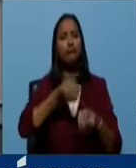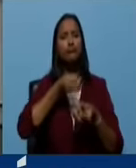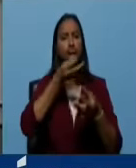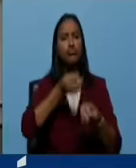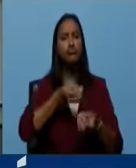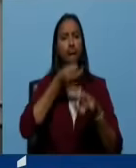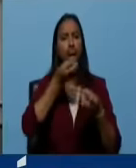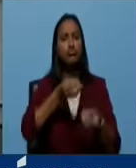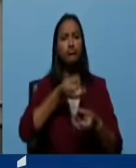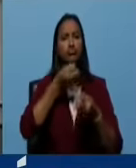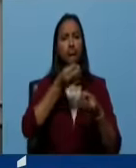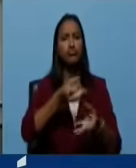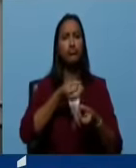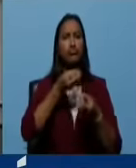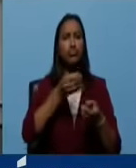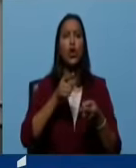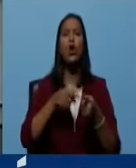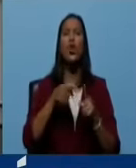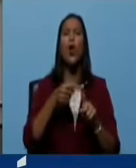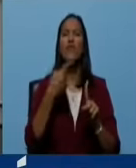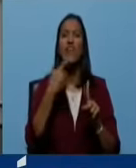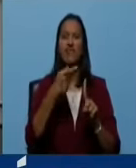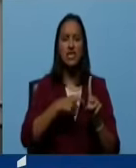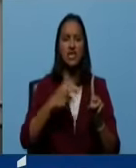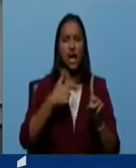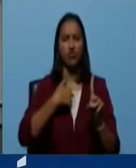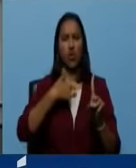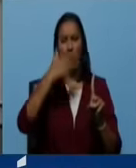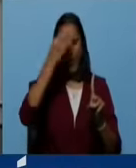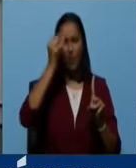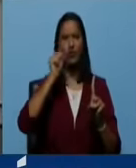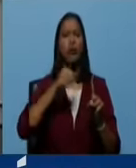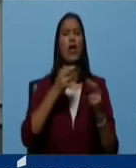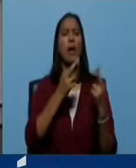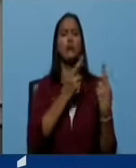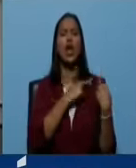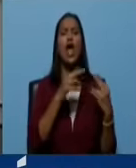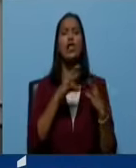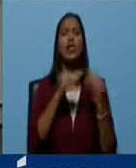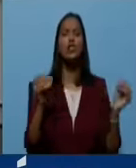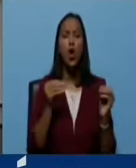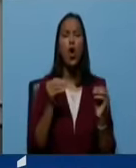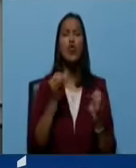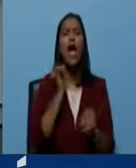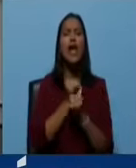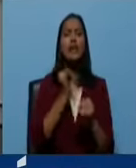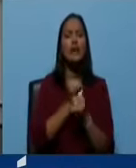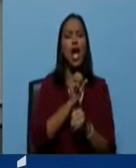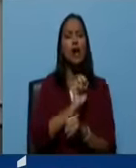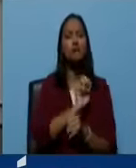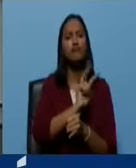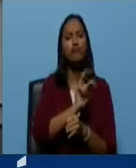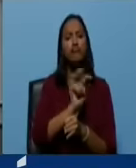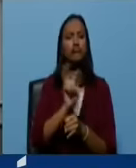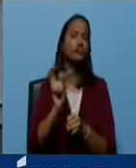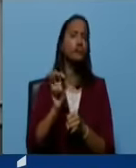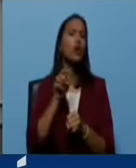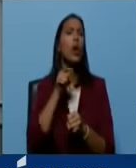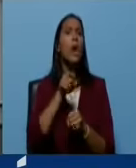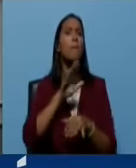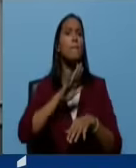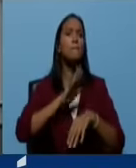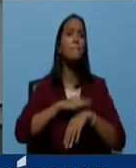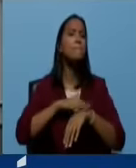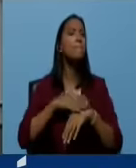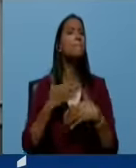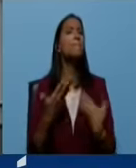autoría, donde él se declara responsable de la página esta que ha usurpado nada más